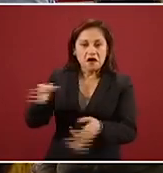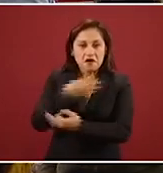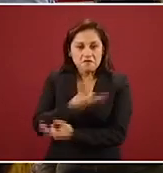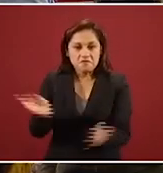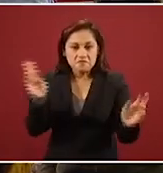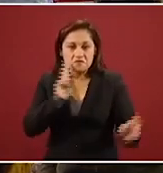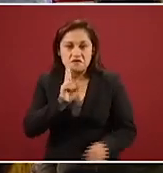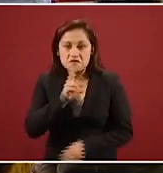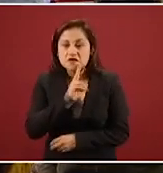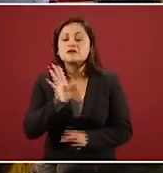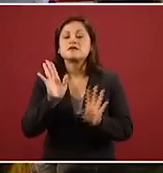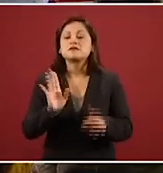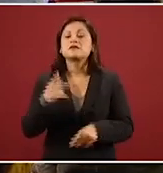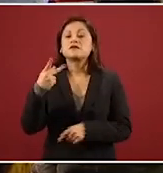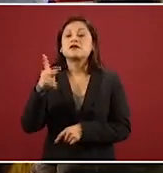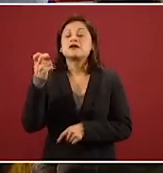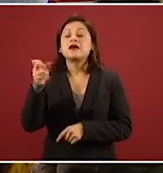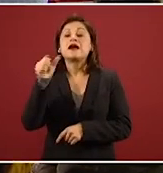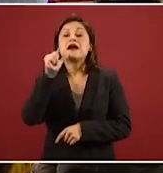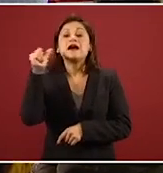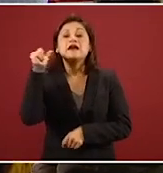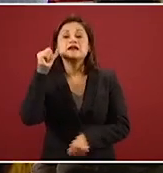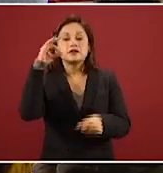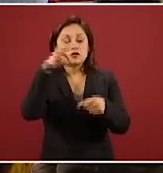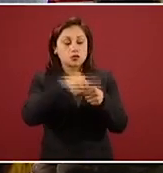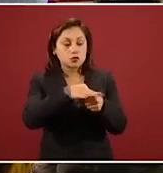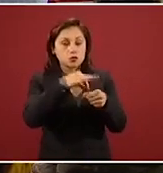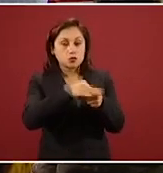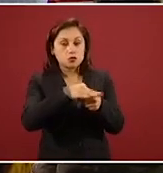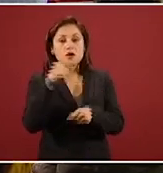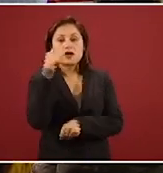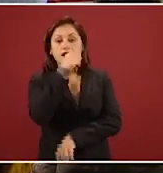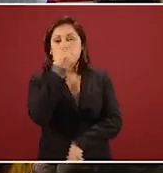votación histórica en la Cámara de